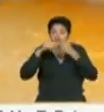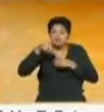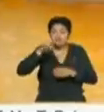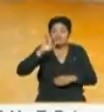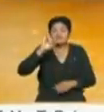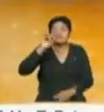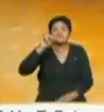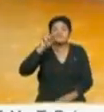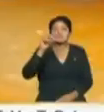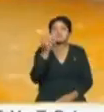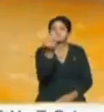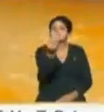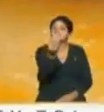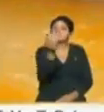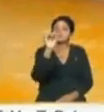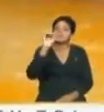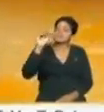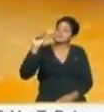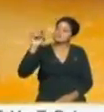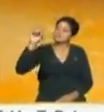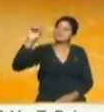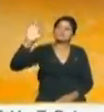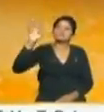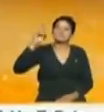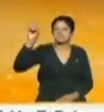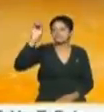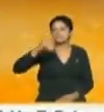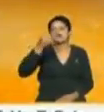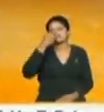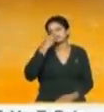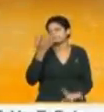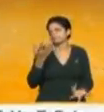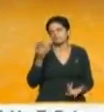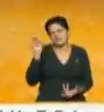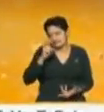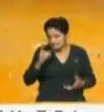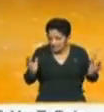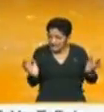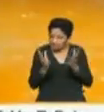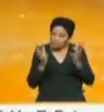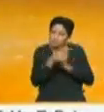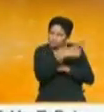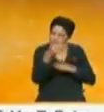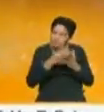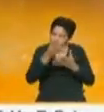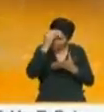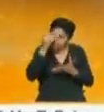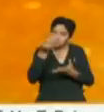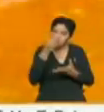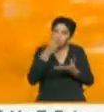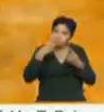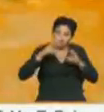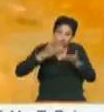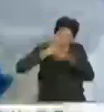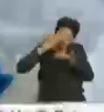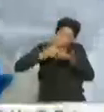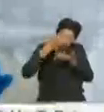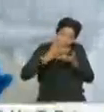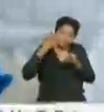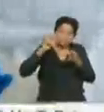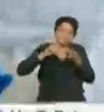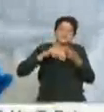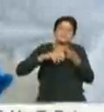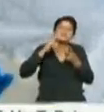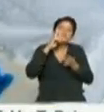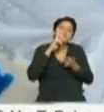0.5 toneladas de este producto y es necesario fortalecer su consumo nacional, no solo en sopas, sino también en repostería